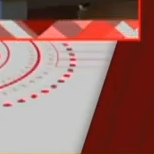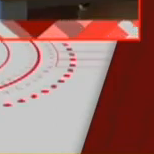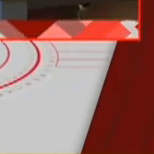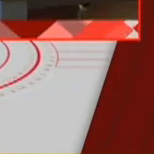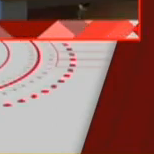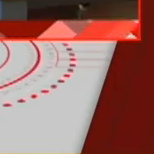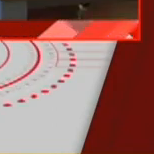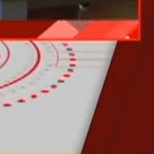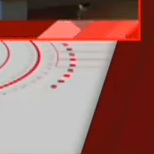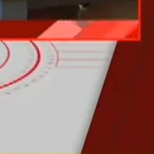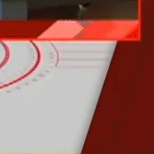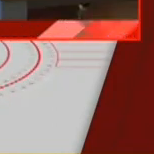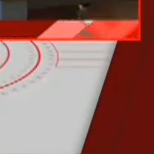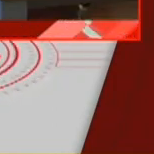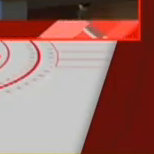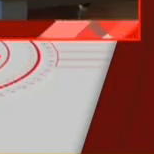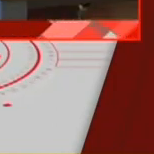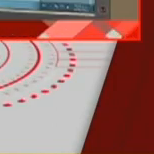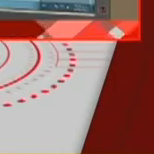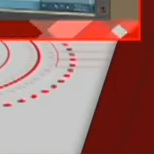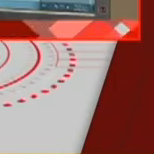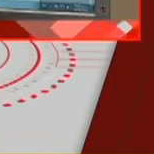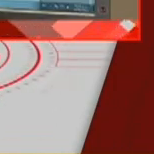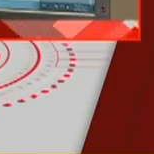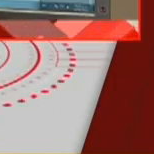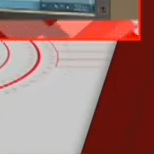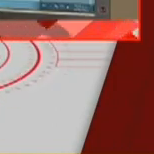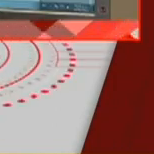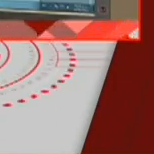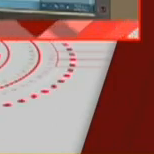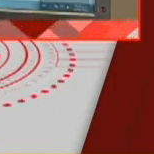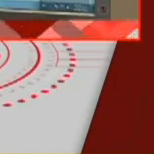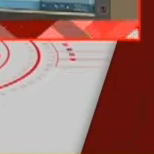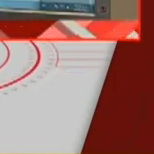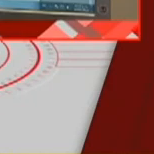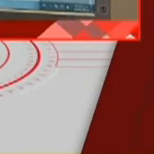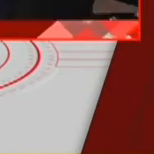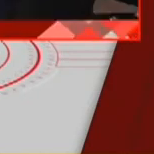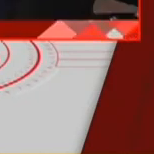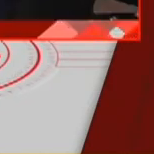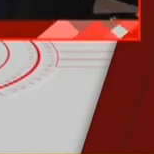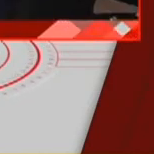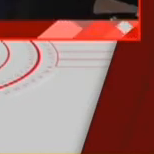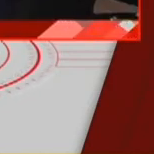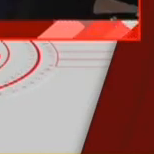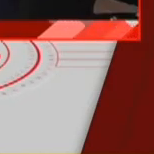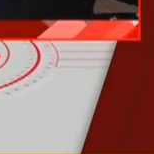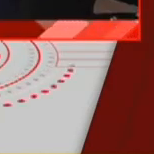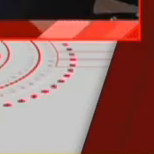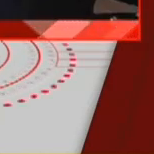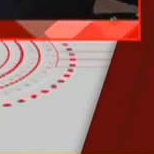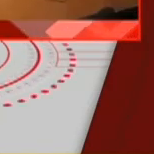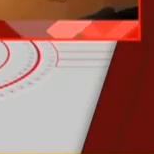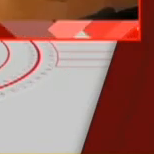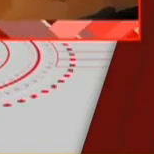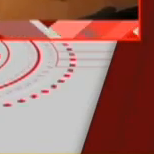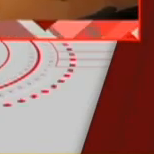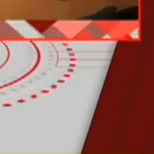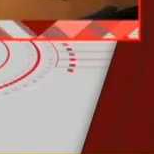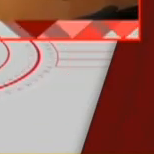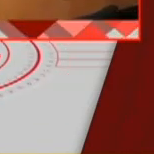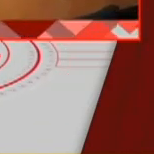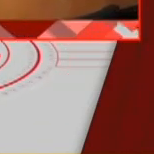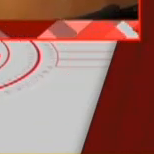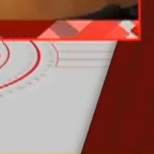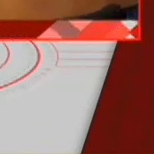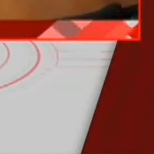fotografías, cuestiones sonoras, manuscritos originales, mecanuscritos, hay